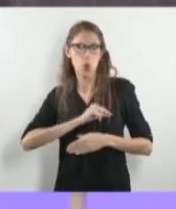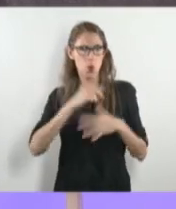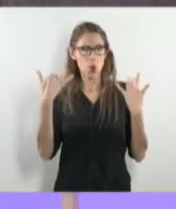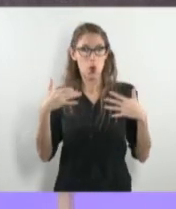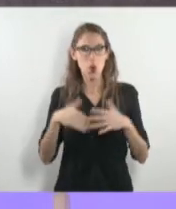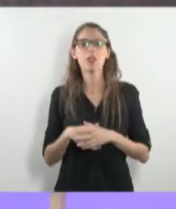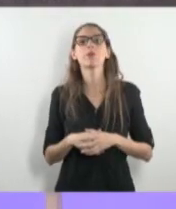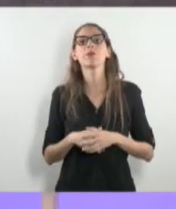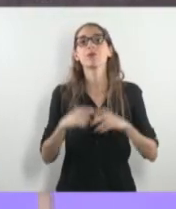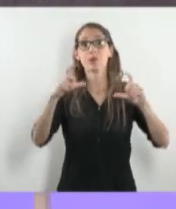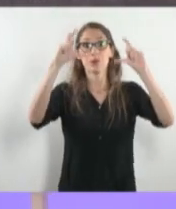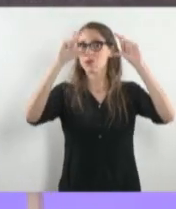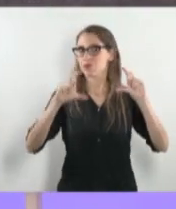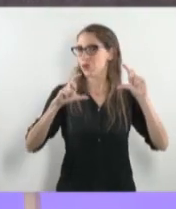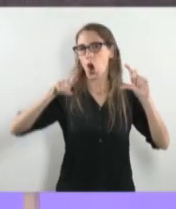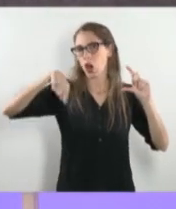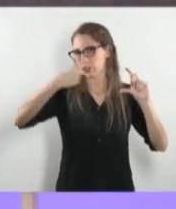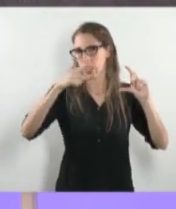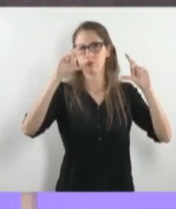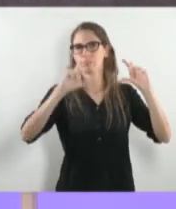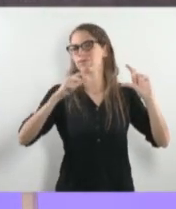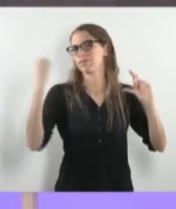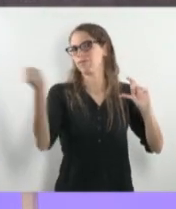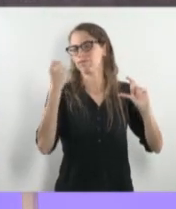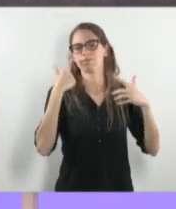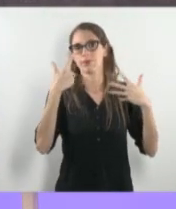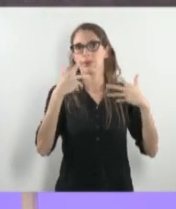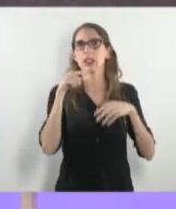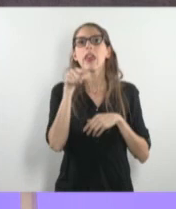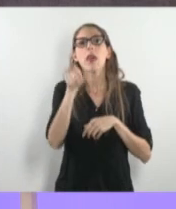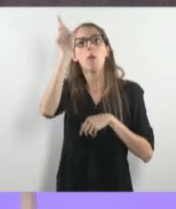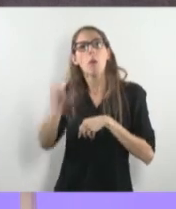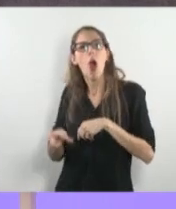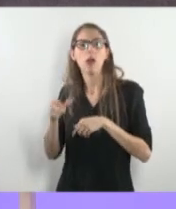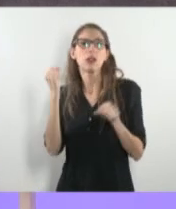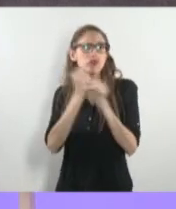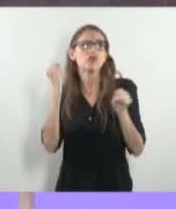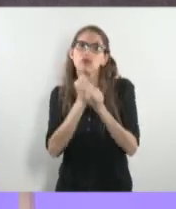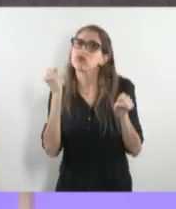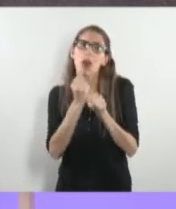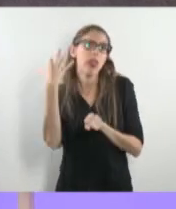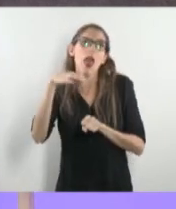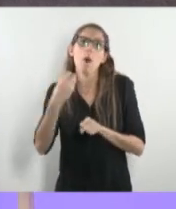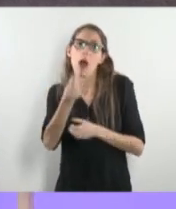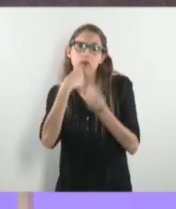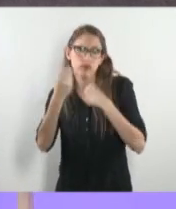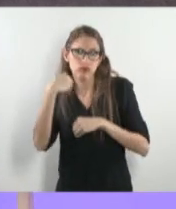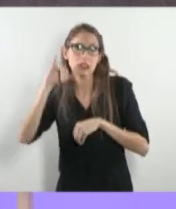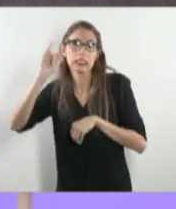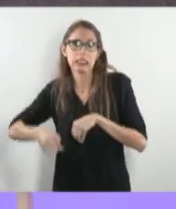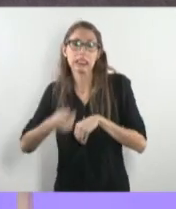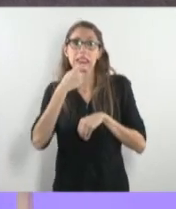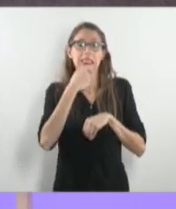más famosas estrofas que dice: debe trabajar el hombre para ganarse su pan, pues la miseria en su afán